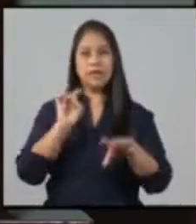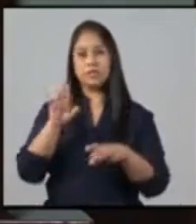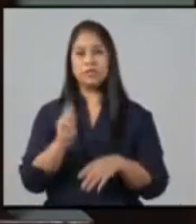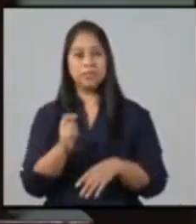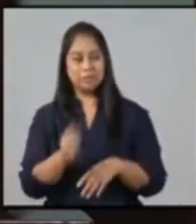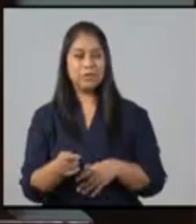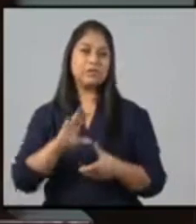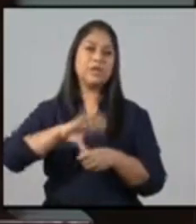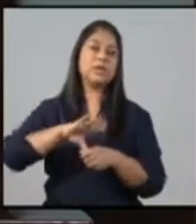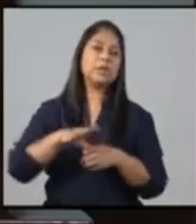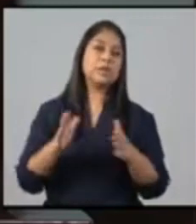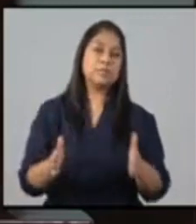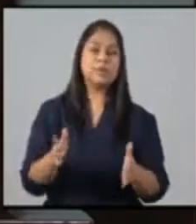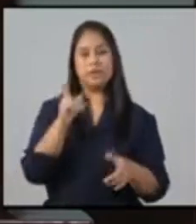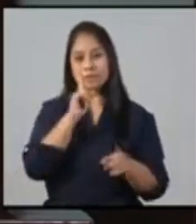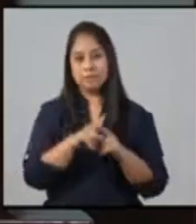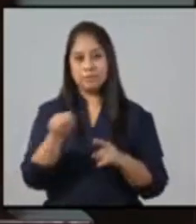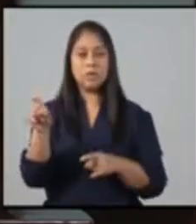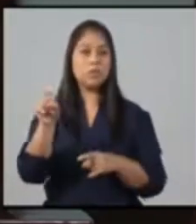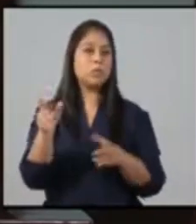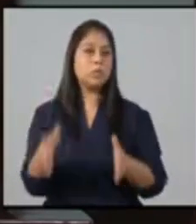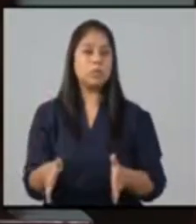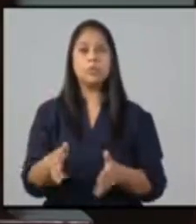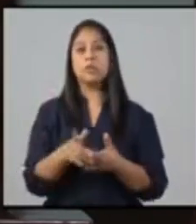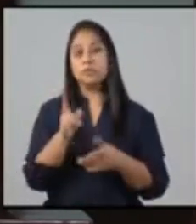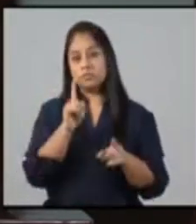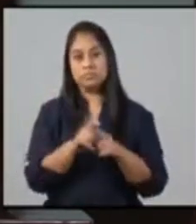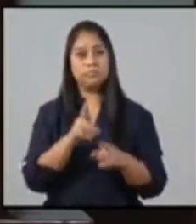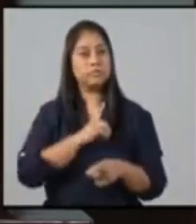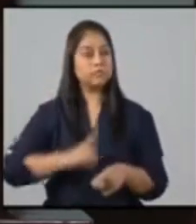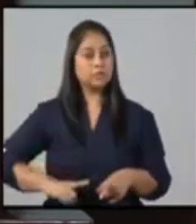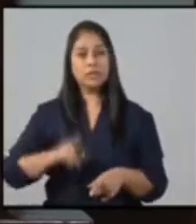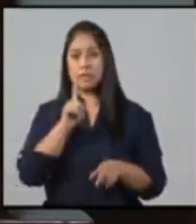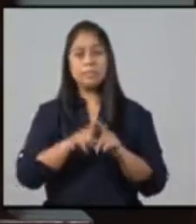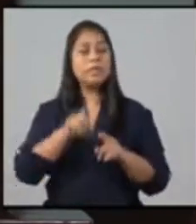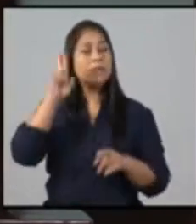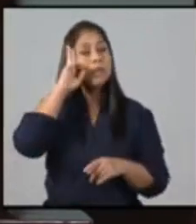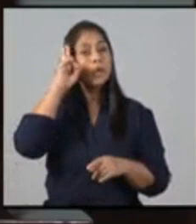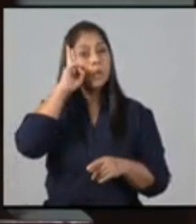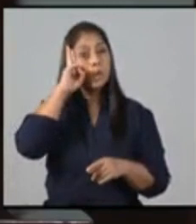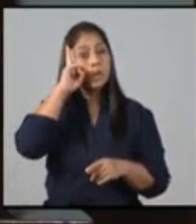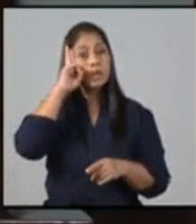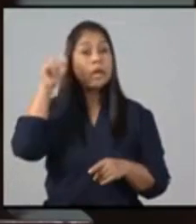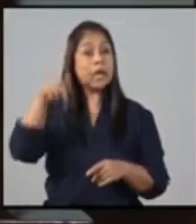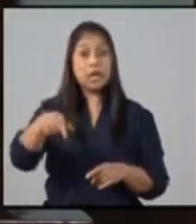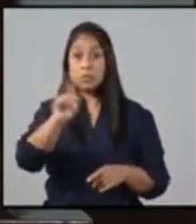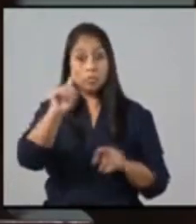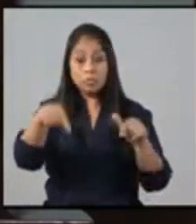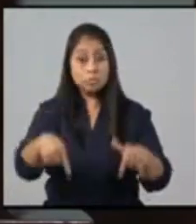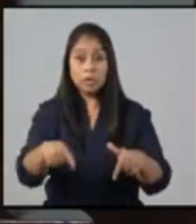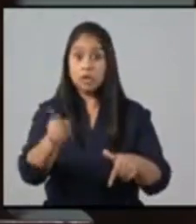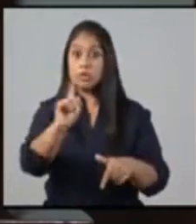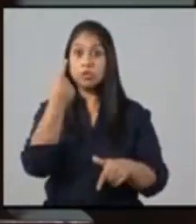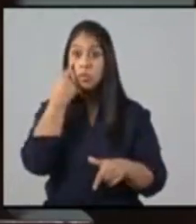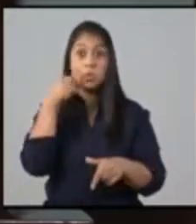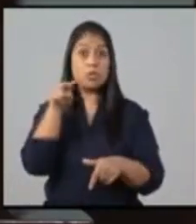cuerpo diplomático que están conectados, compañeros de la delegación, y un recuerdo también a quien no está aquí y no lo está viendo tampoco